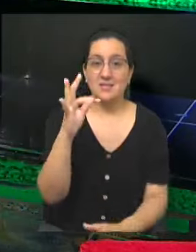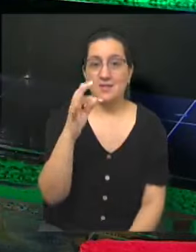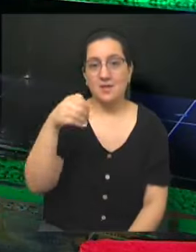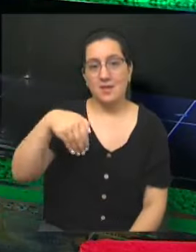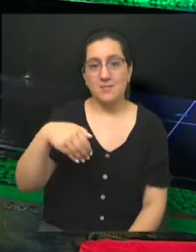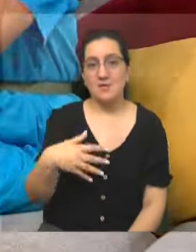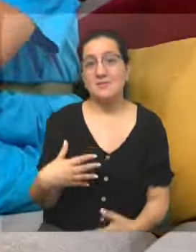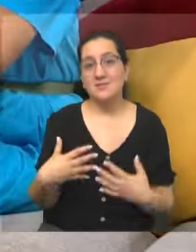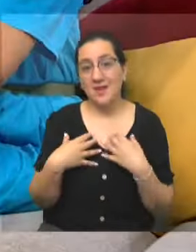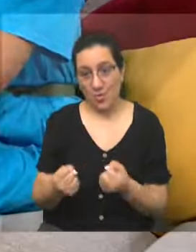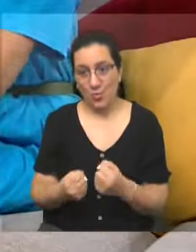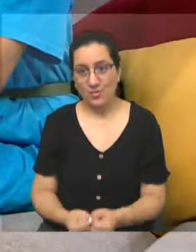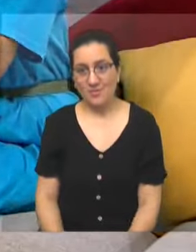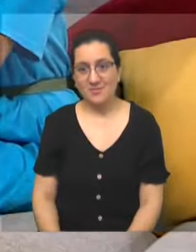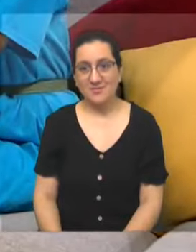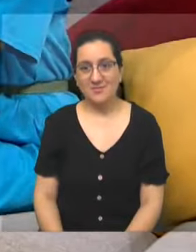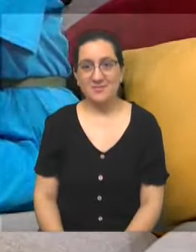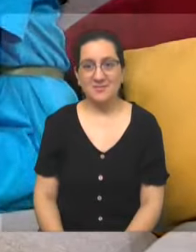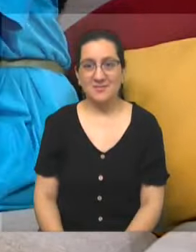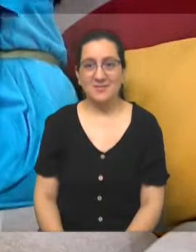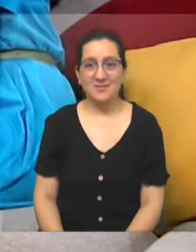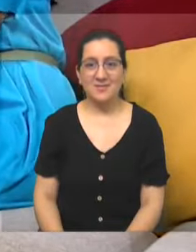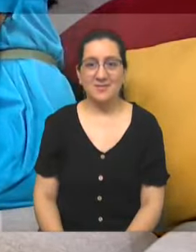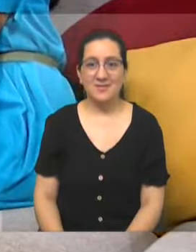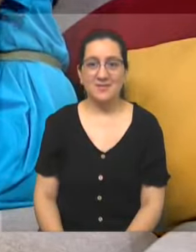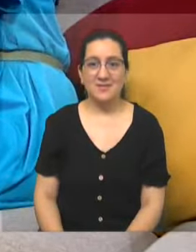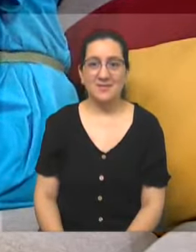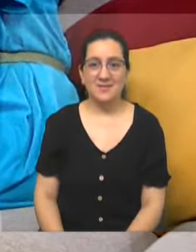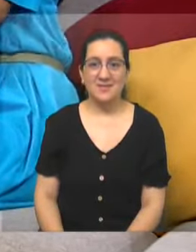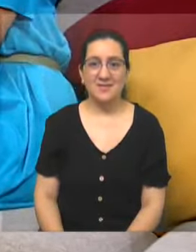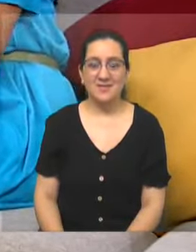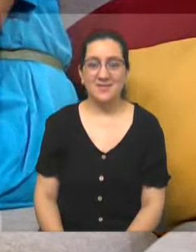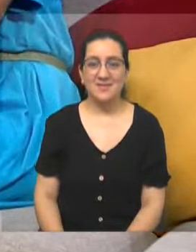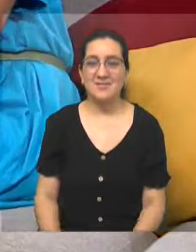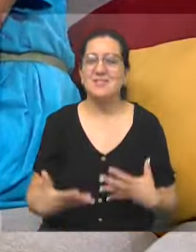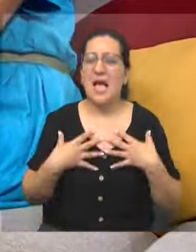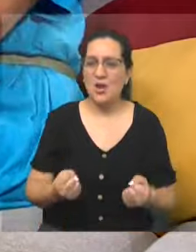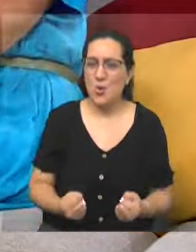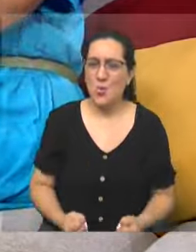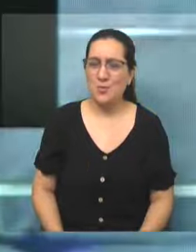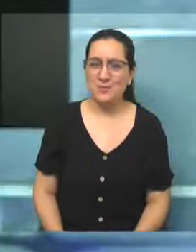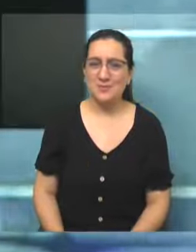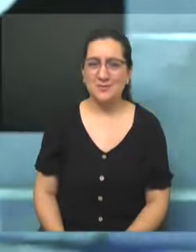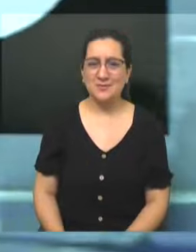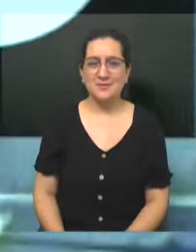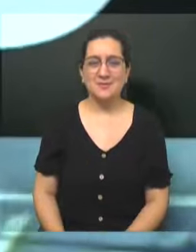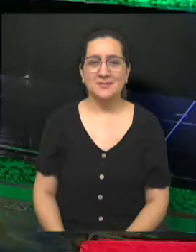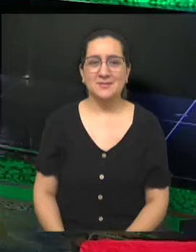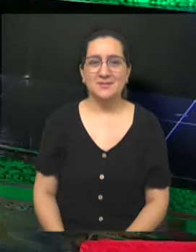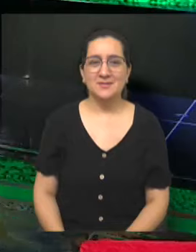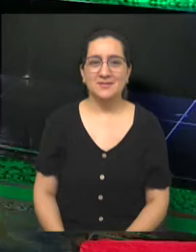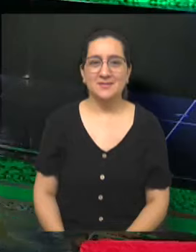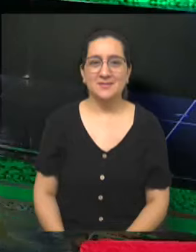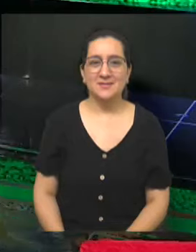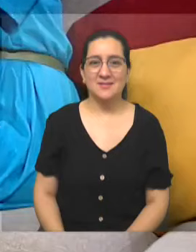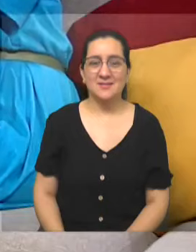ahí el precio me dio. Salud. Qué caro para nosotros. ¿Te tienden las camas? Salud por ese bus turístico. Pensé que era más barato. Es